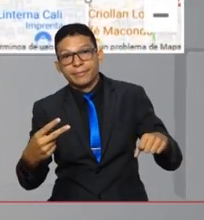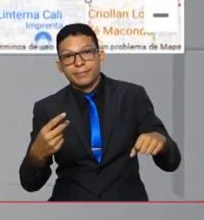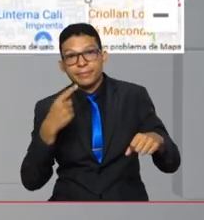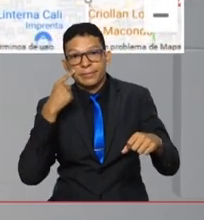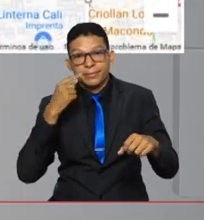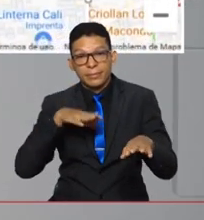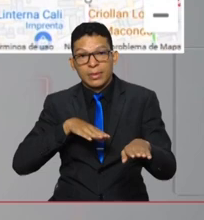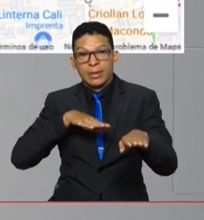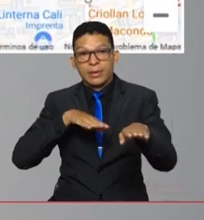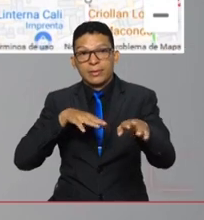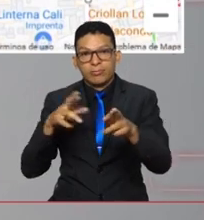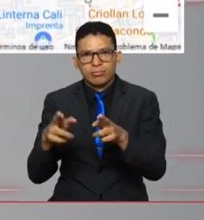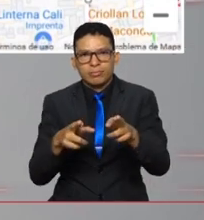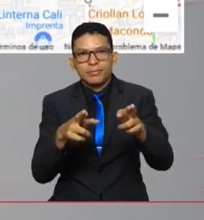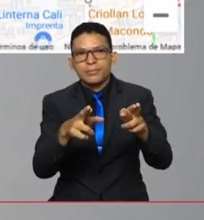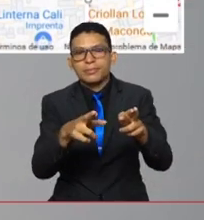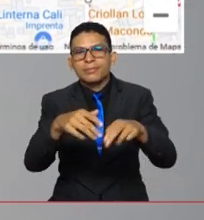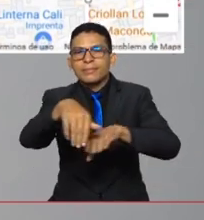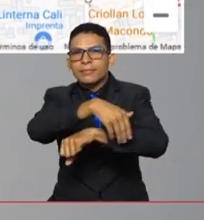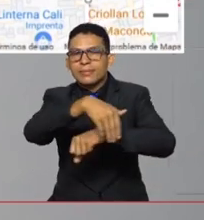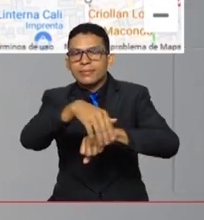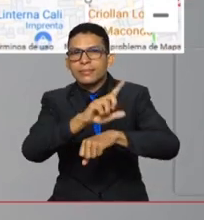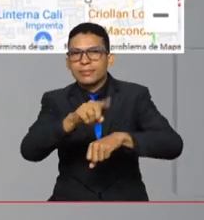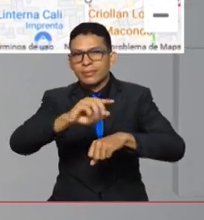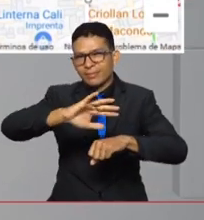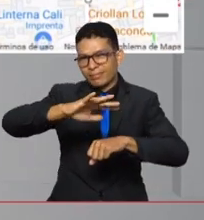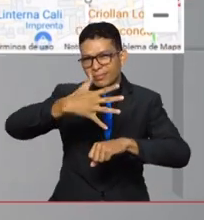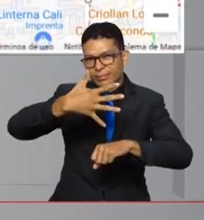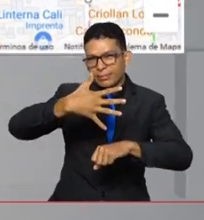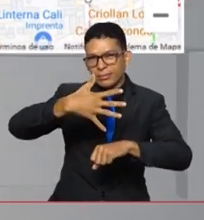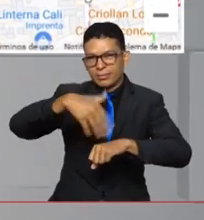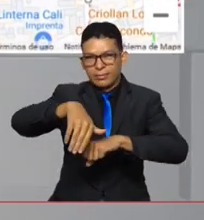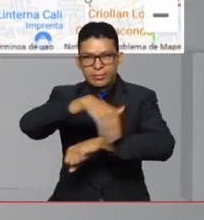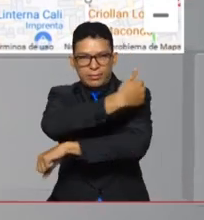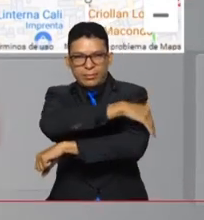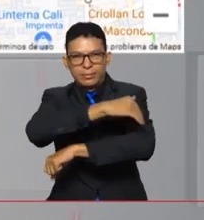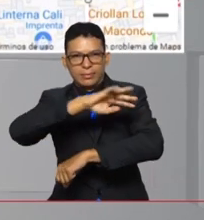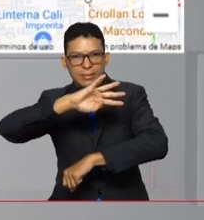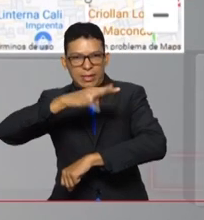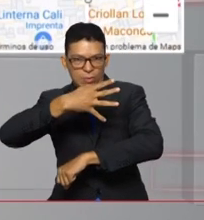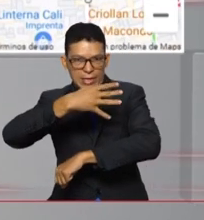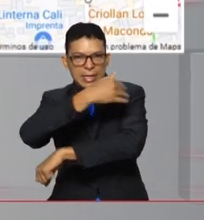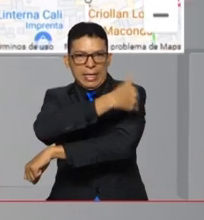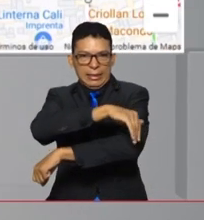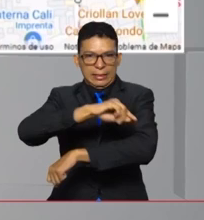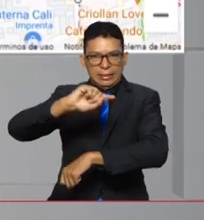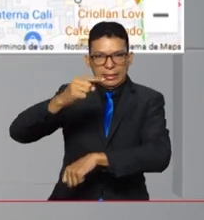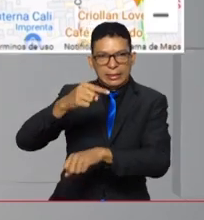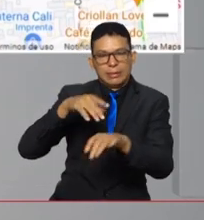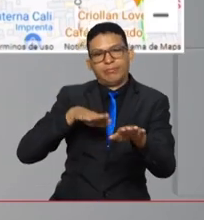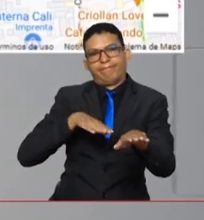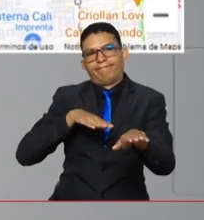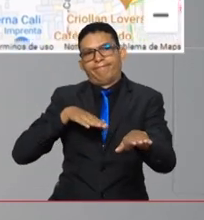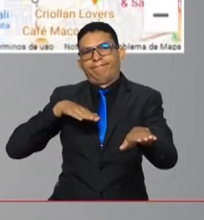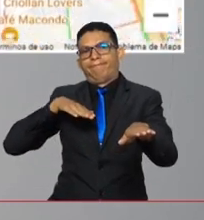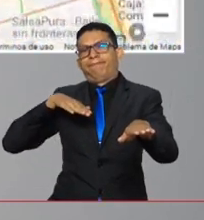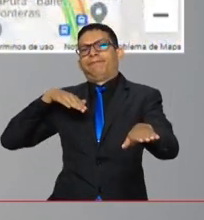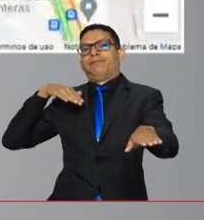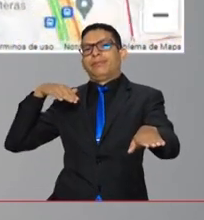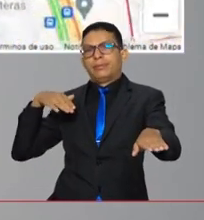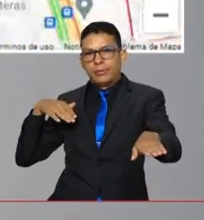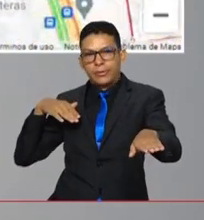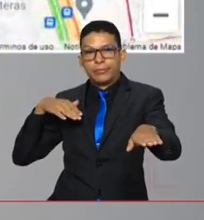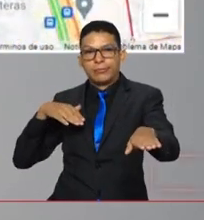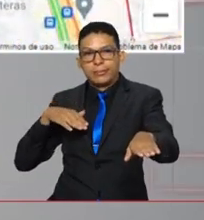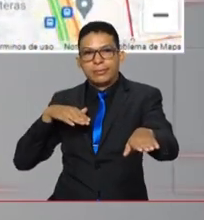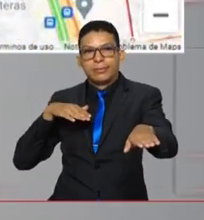tráfico sobre el río a la altura de la calle Quinta, carrera cuarta y carrera primera, presente tráfico lento en el momento. Ya las